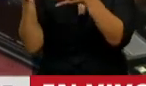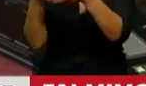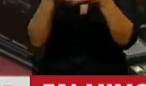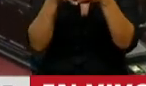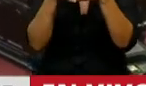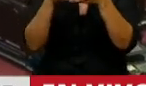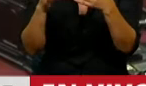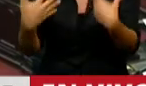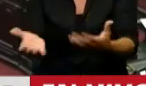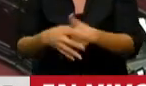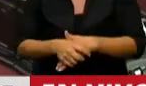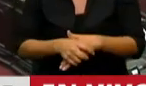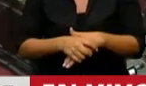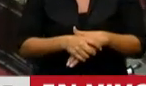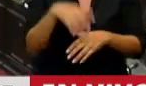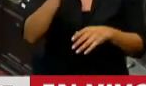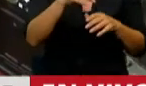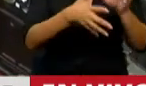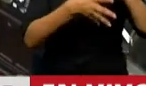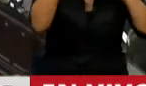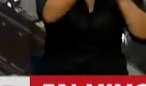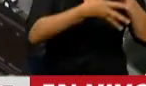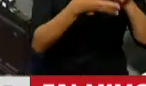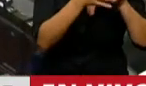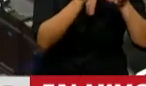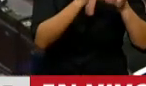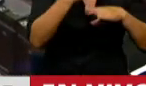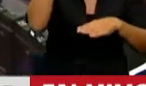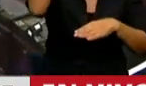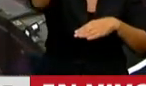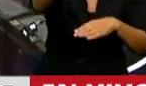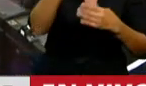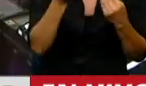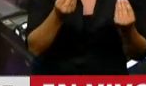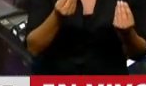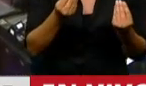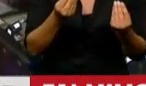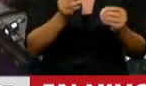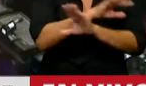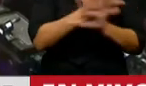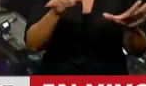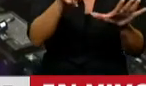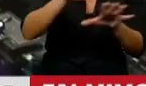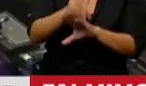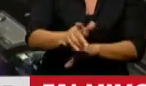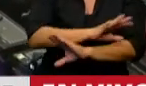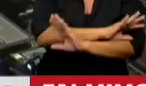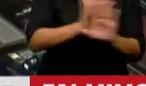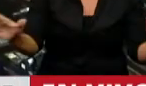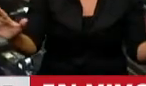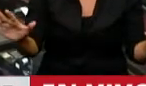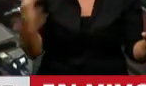especuladores. El destino del continente está en salir fuera de esa trampa. Salgamos de esa